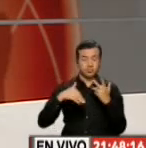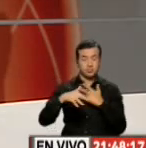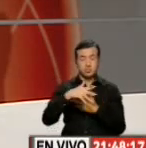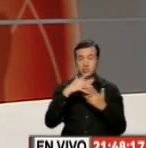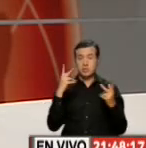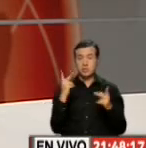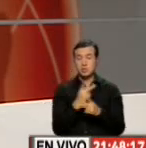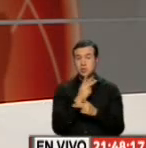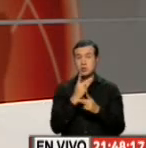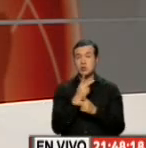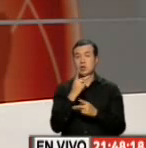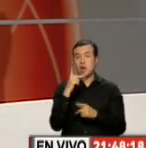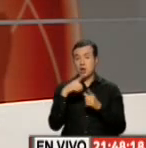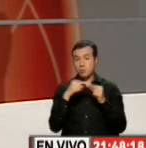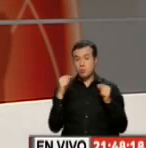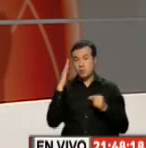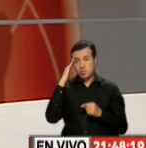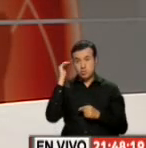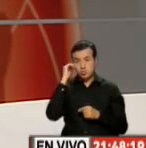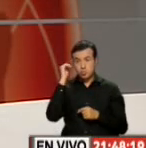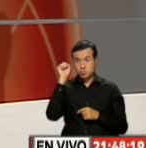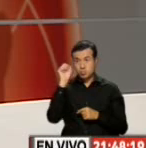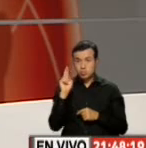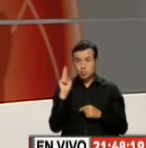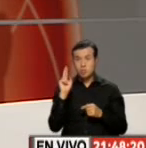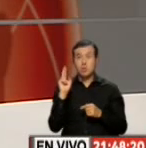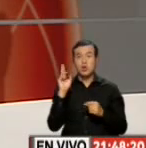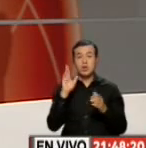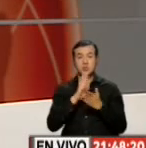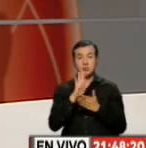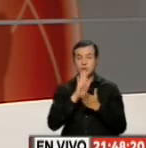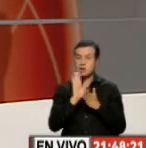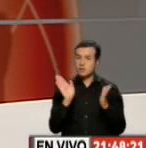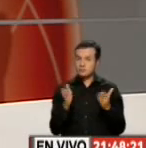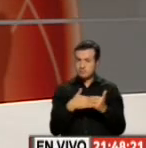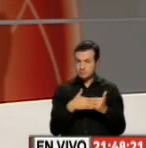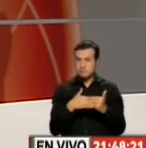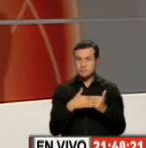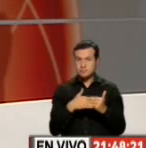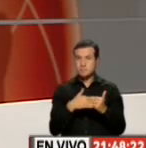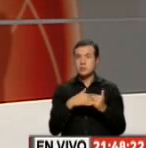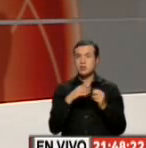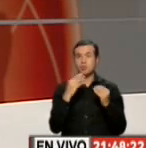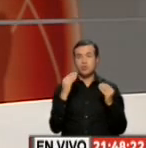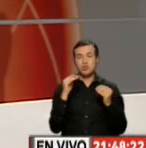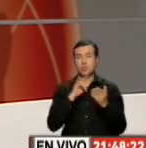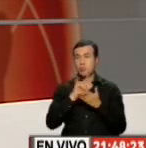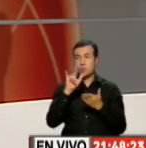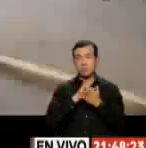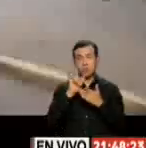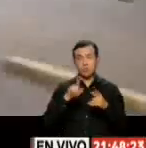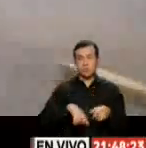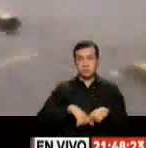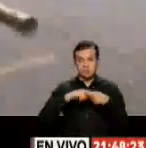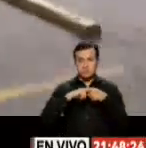y Cimarrón en Japón y Corea del Sur provocan el cierre de escuelas y cancelación de cientos de vuelos.